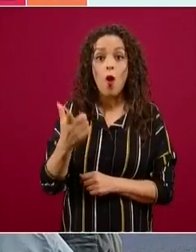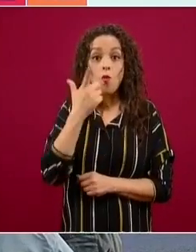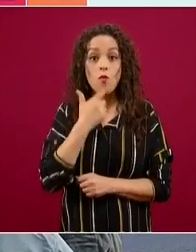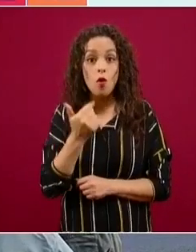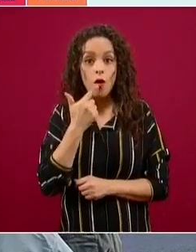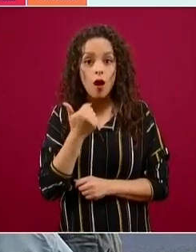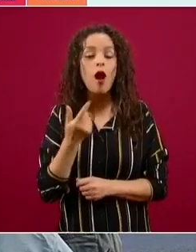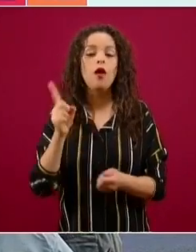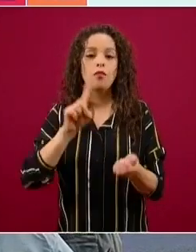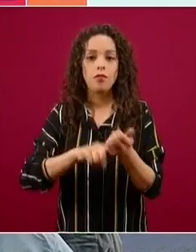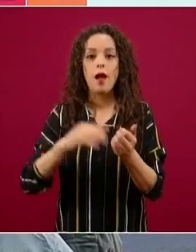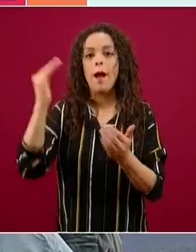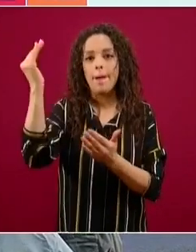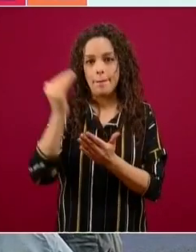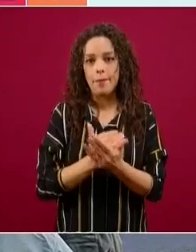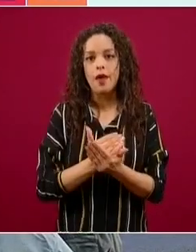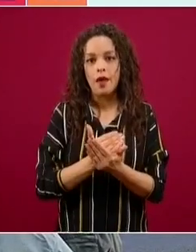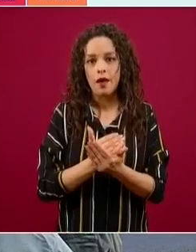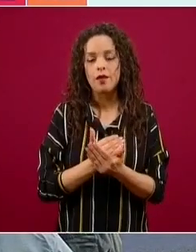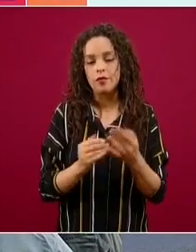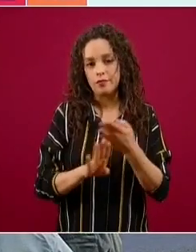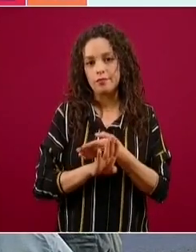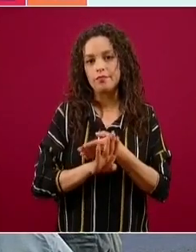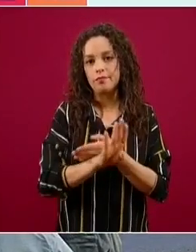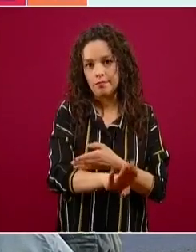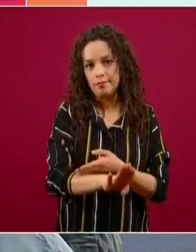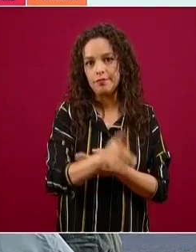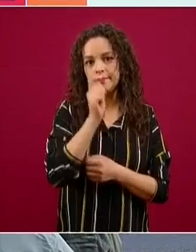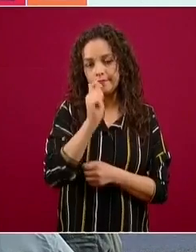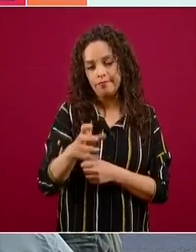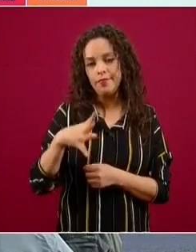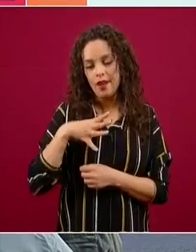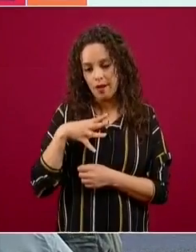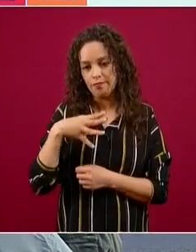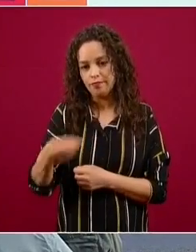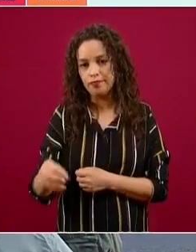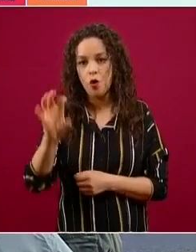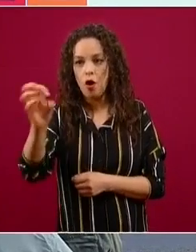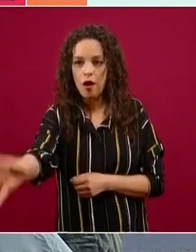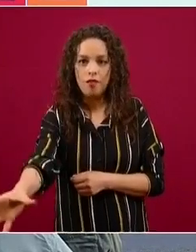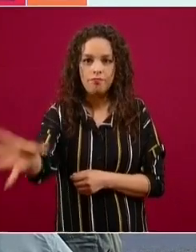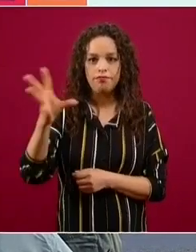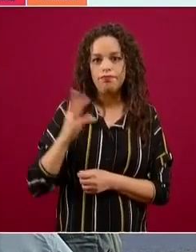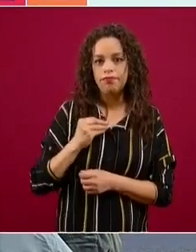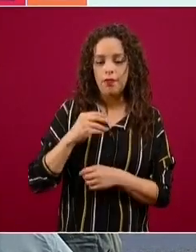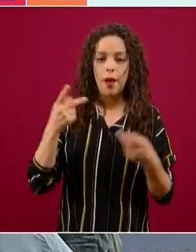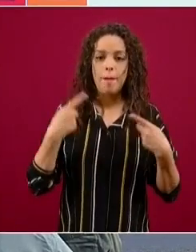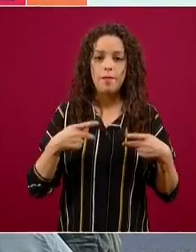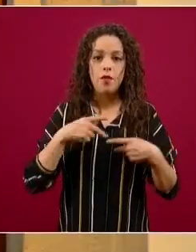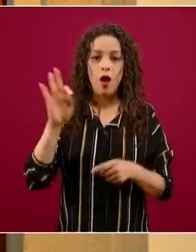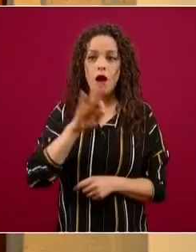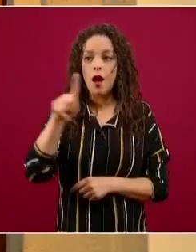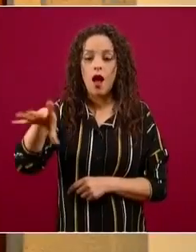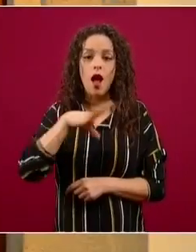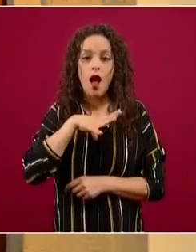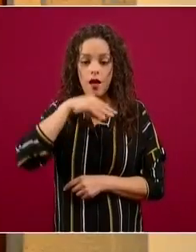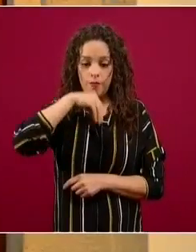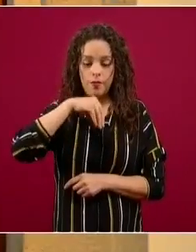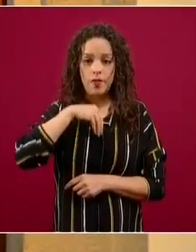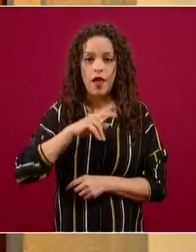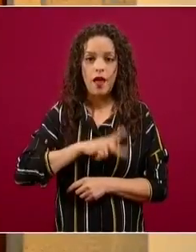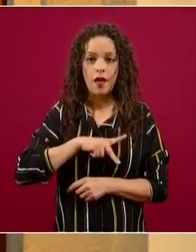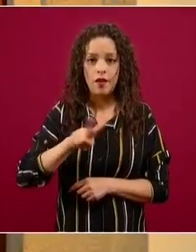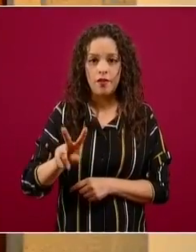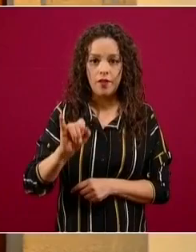la posibilidad de contagiarnos de una persona que pudiera estar teniendo el virus. Pasemos a la